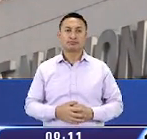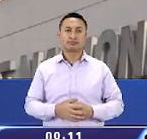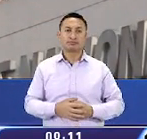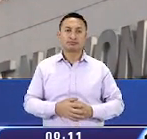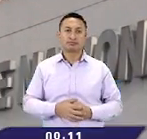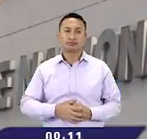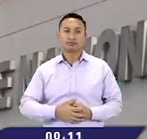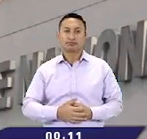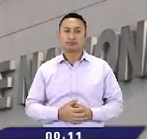Miguel Ángel Bedoya